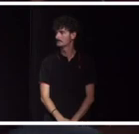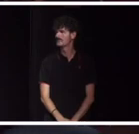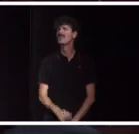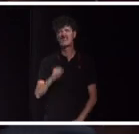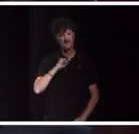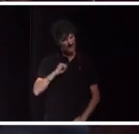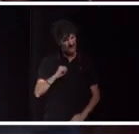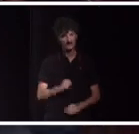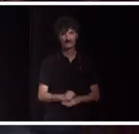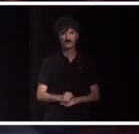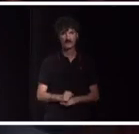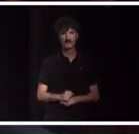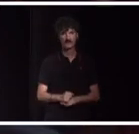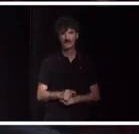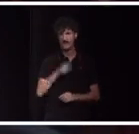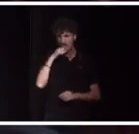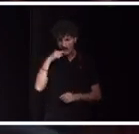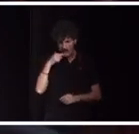mira que les jode.